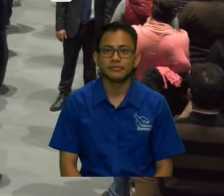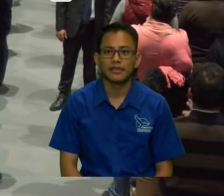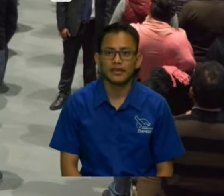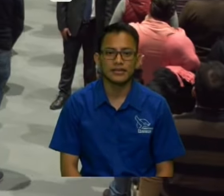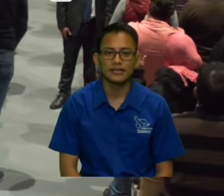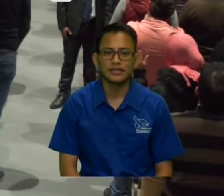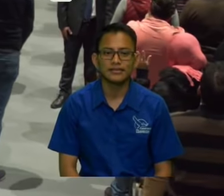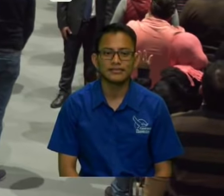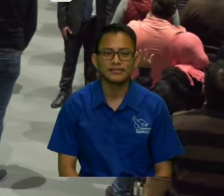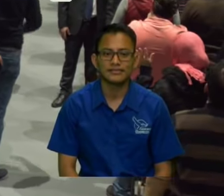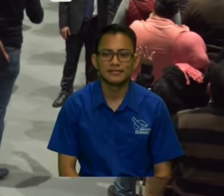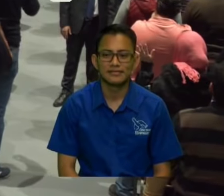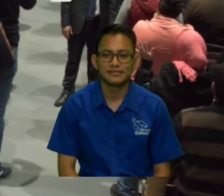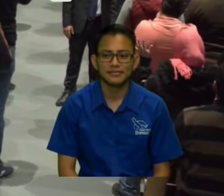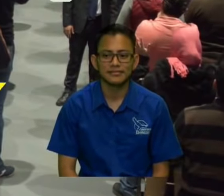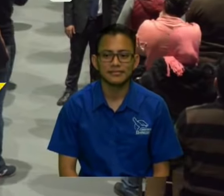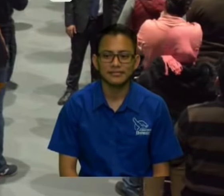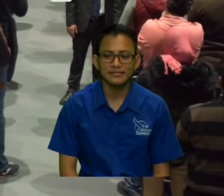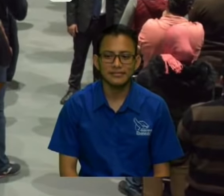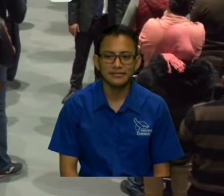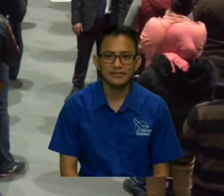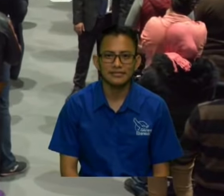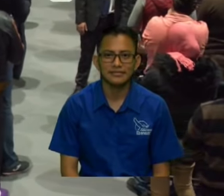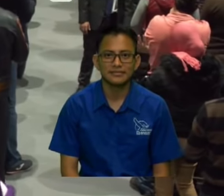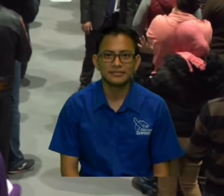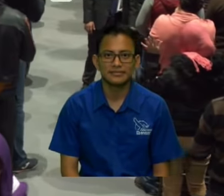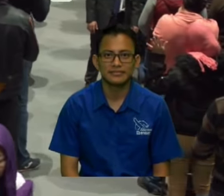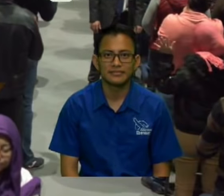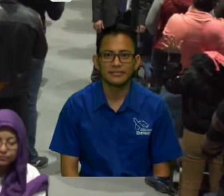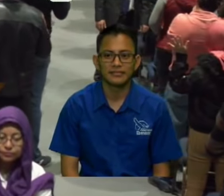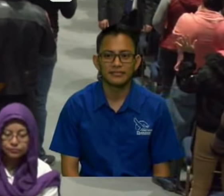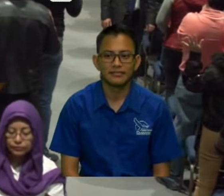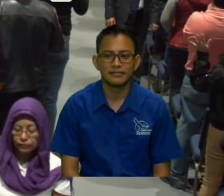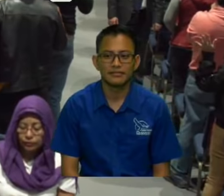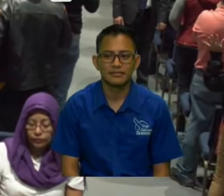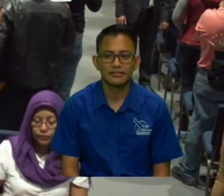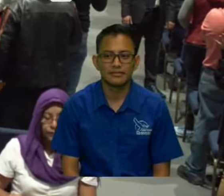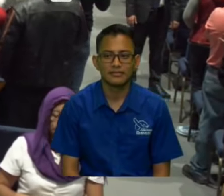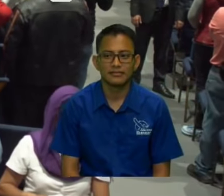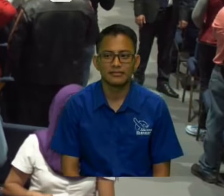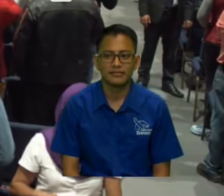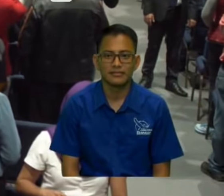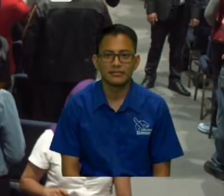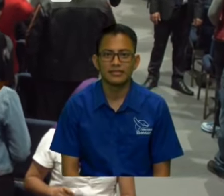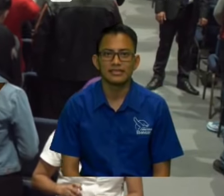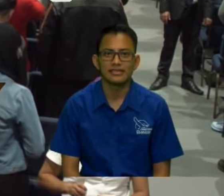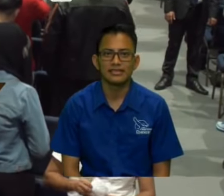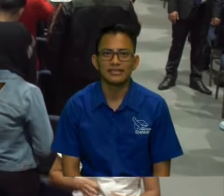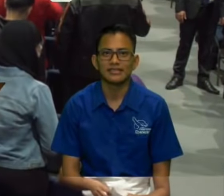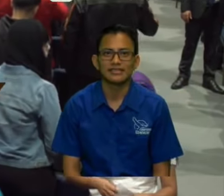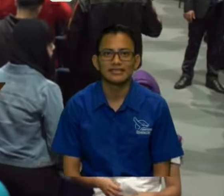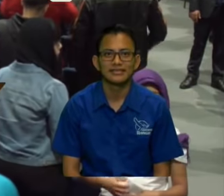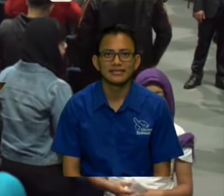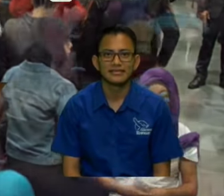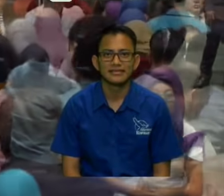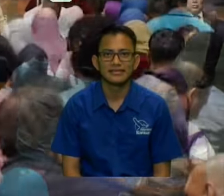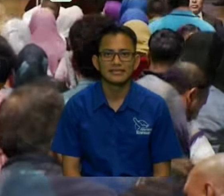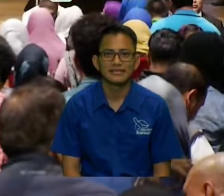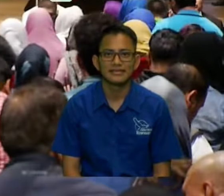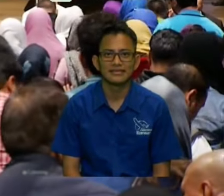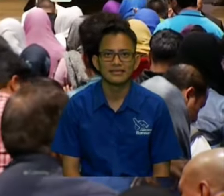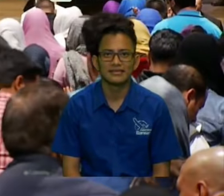como su único y suficiente Salvador, venga para acá adelante y déjeme el privilegio de orar